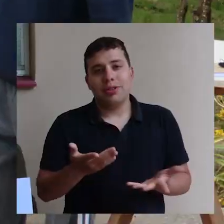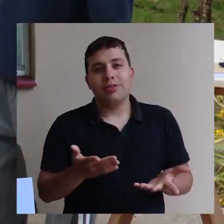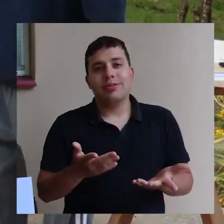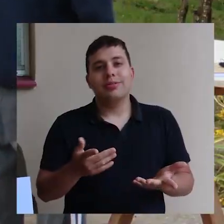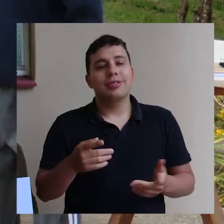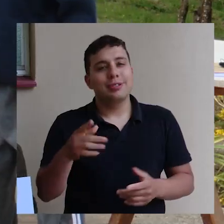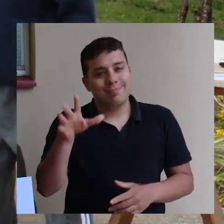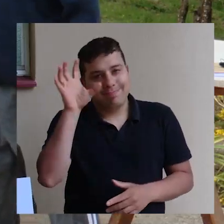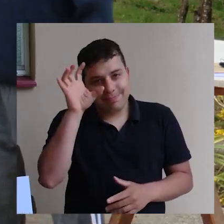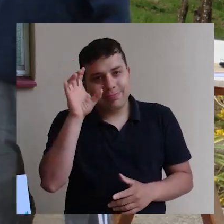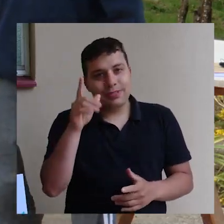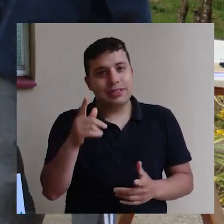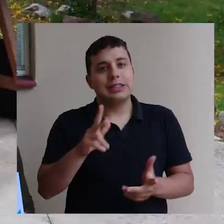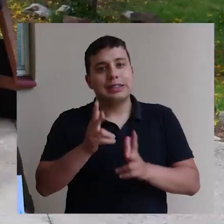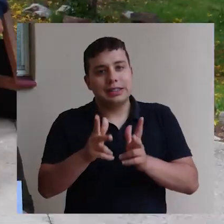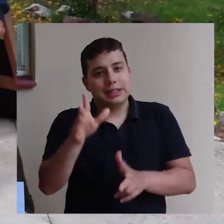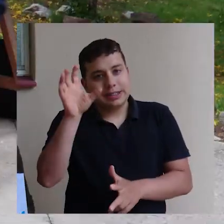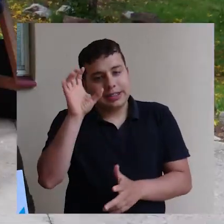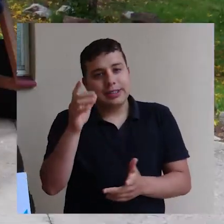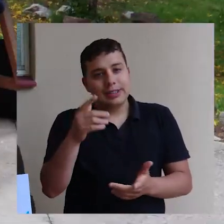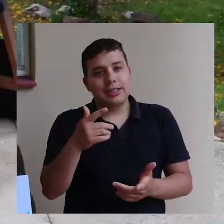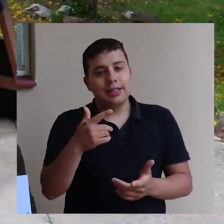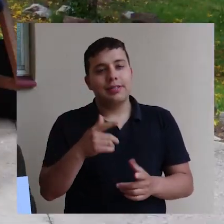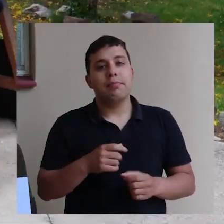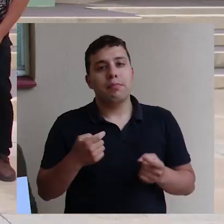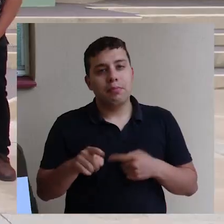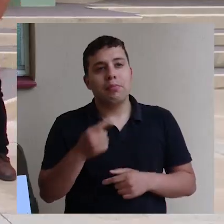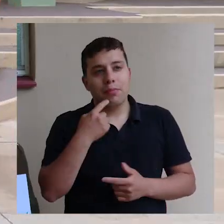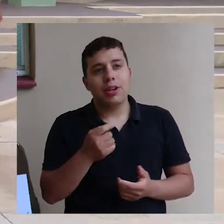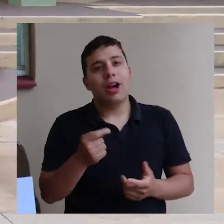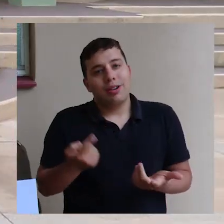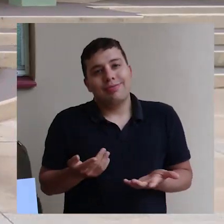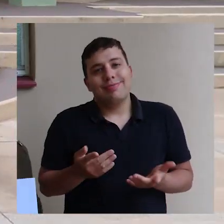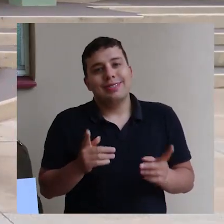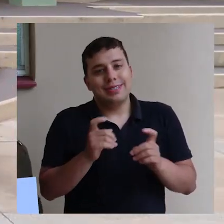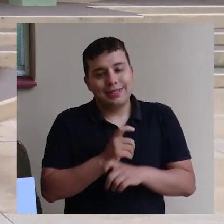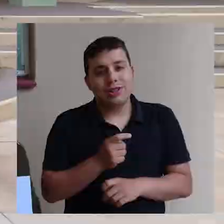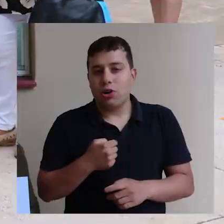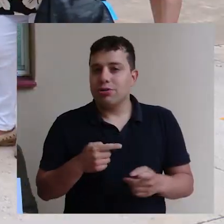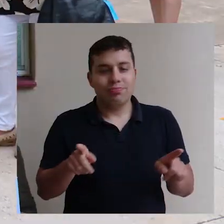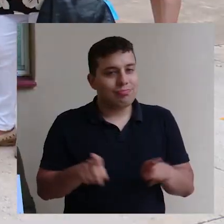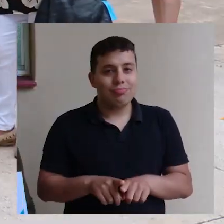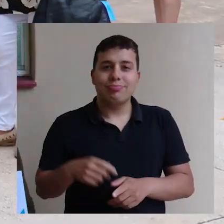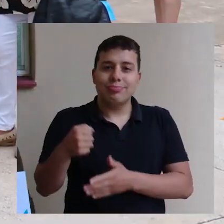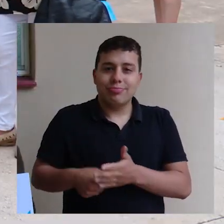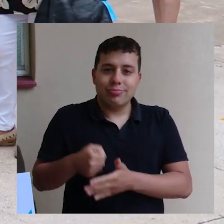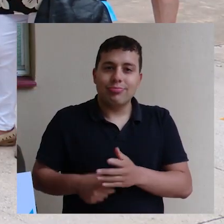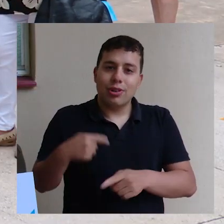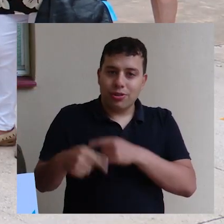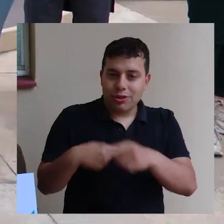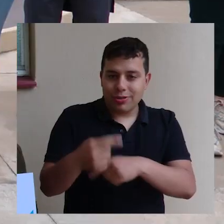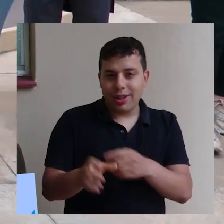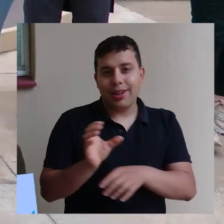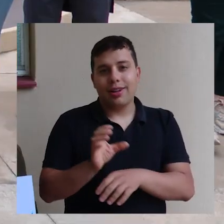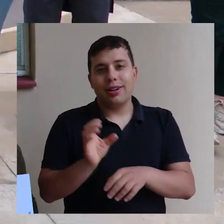que tener mucha memoria en las señas y todo, pero me cuesta todavía, pero quiero seguir participando más de las